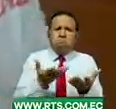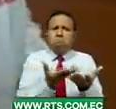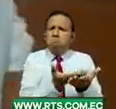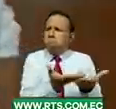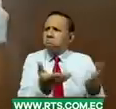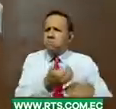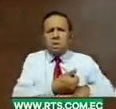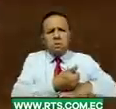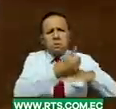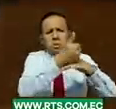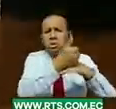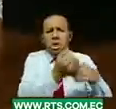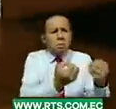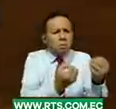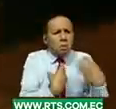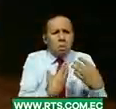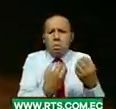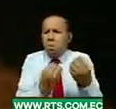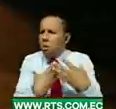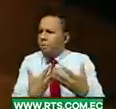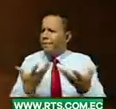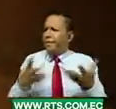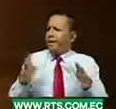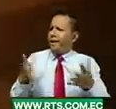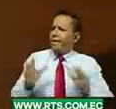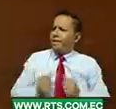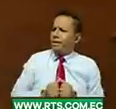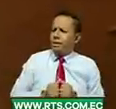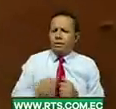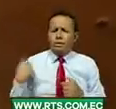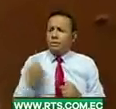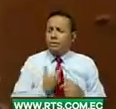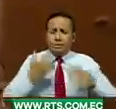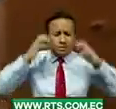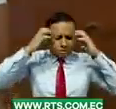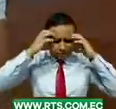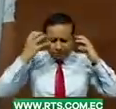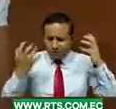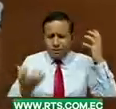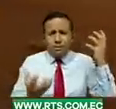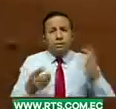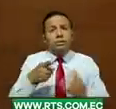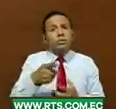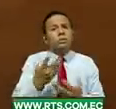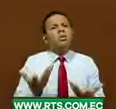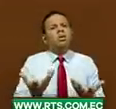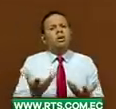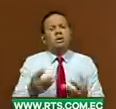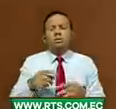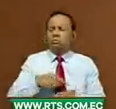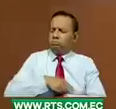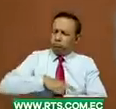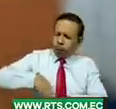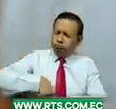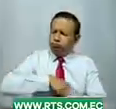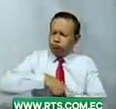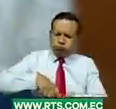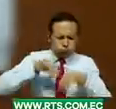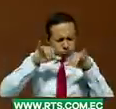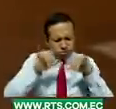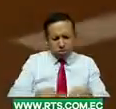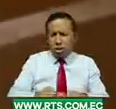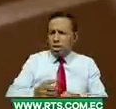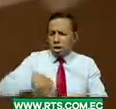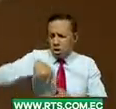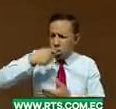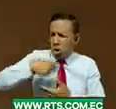ninguna autoridad se pronuncia con algún listado. Estamos tan desesperados que no sabemos. ¿Todo el día aquí usted parado? Todo el día aquí sin comer,